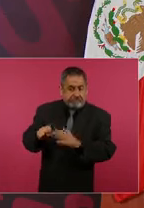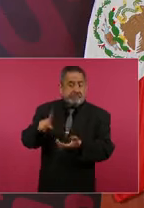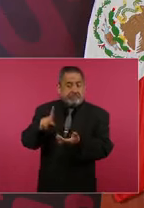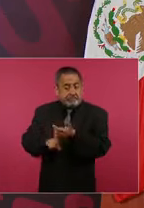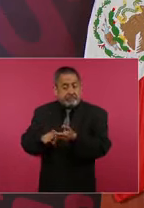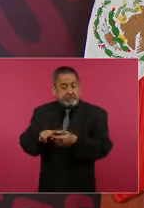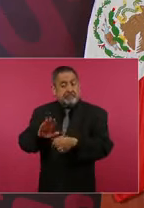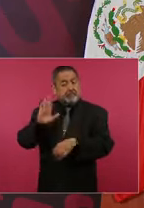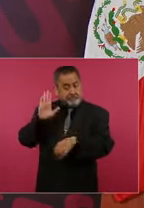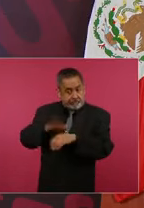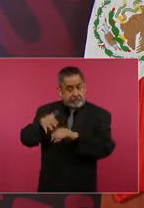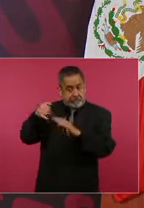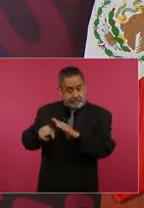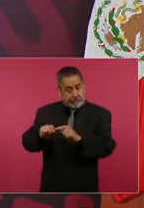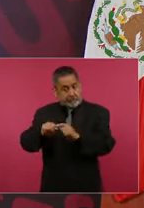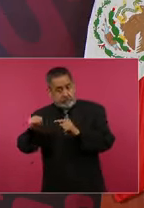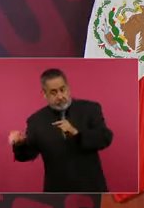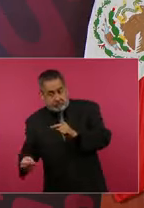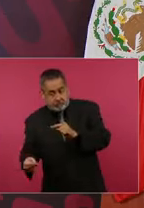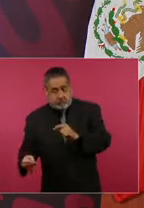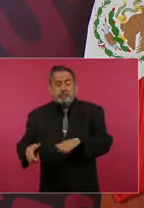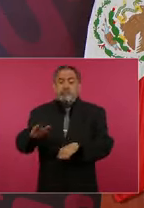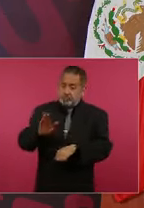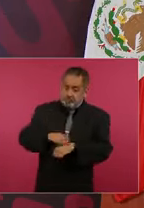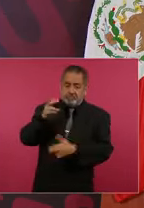que se hizo durante nuestro gobierno,